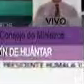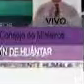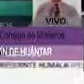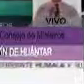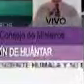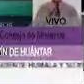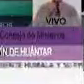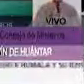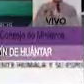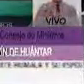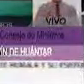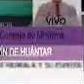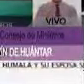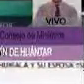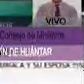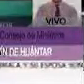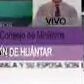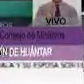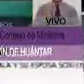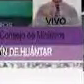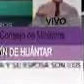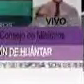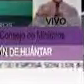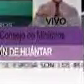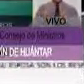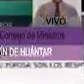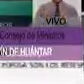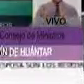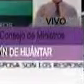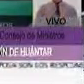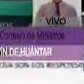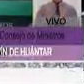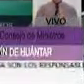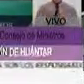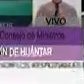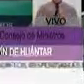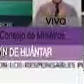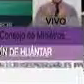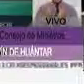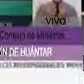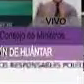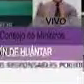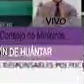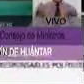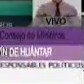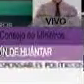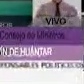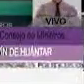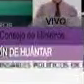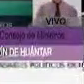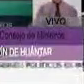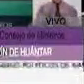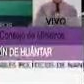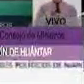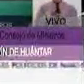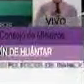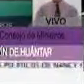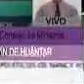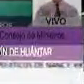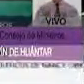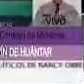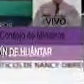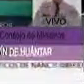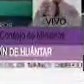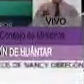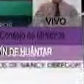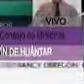jueces. Y ustedes pueden verificar en este y en muchísimos casos, por supuesto, que esto es